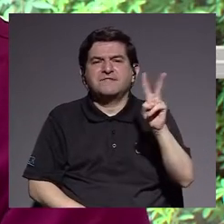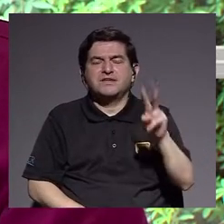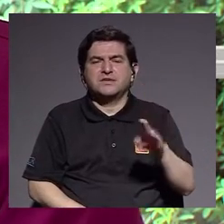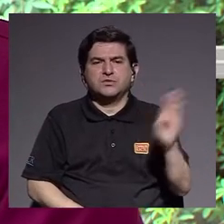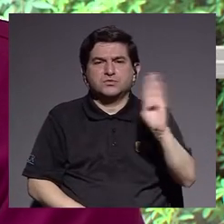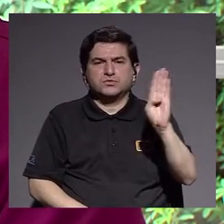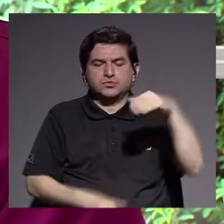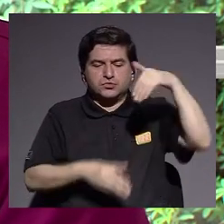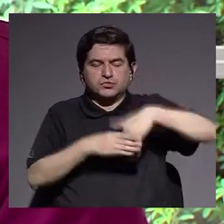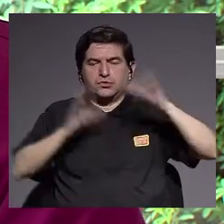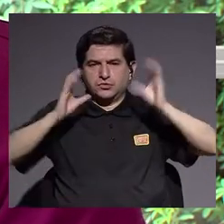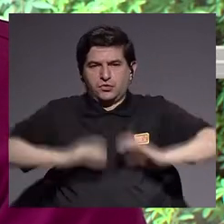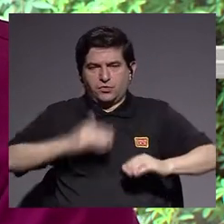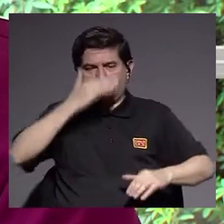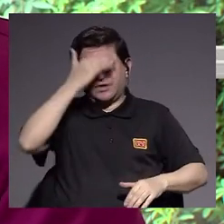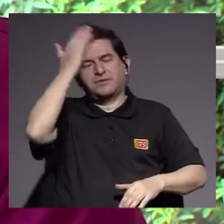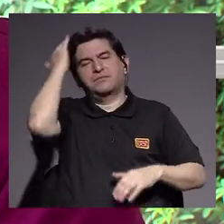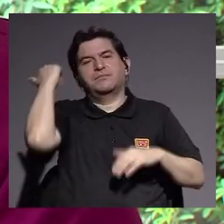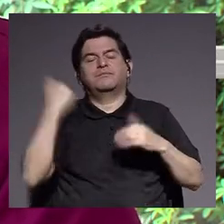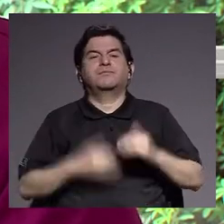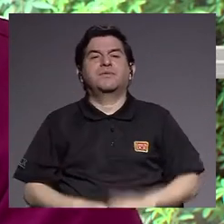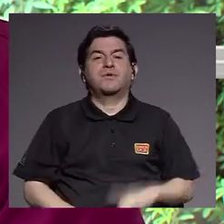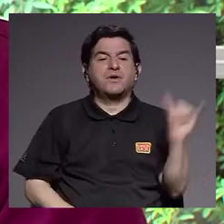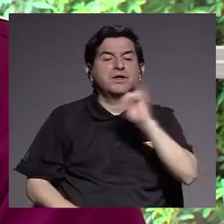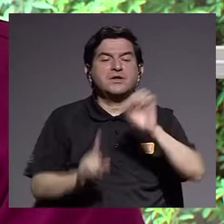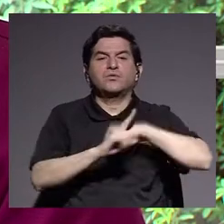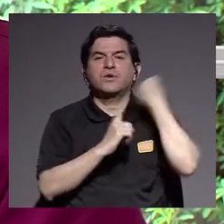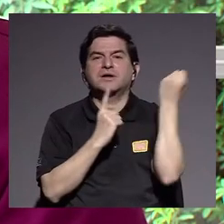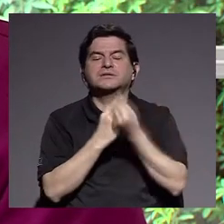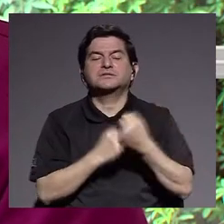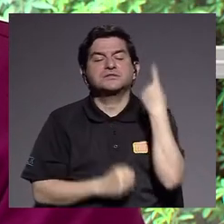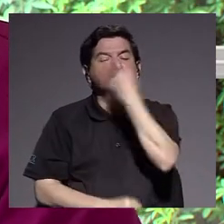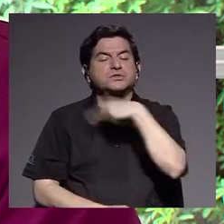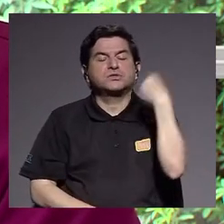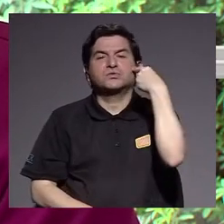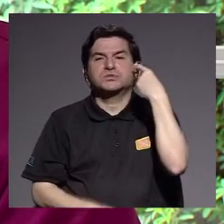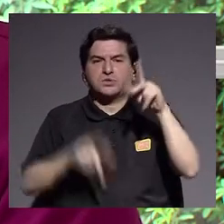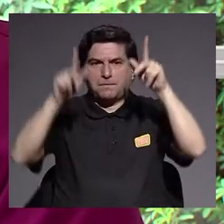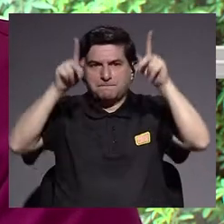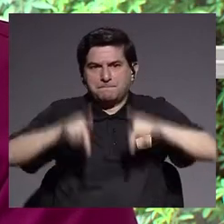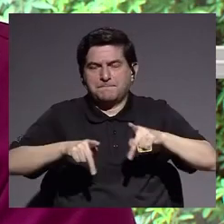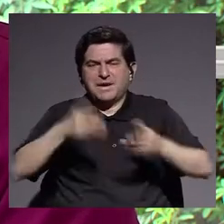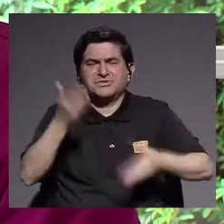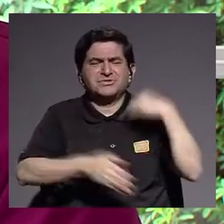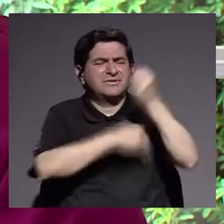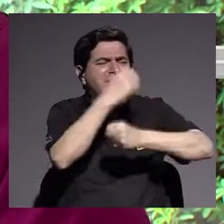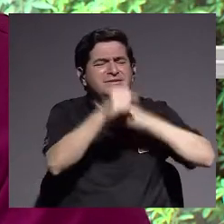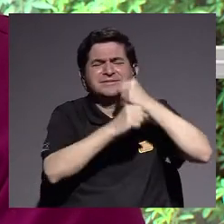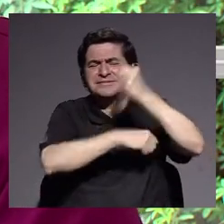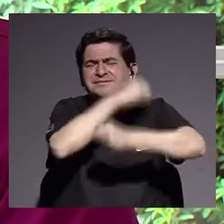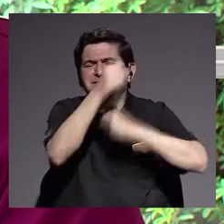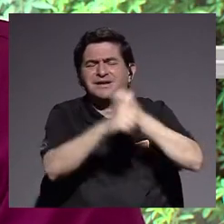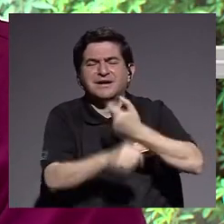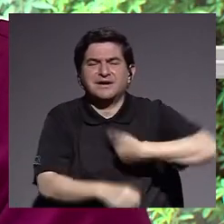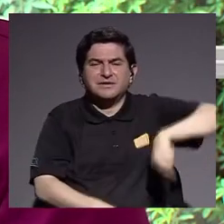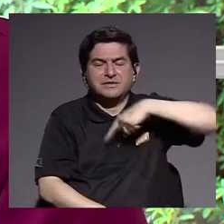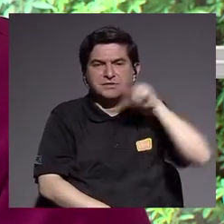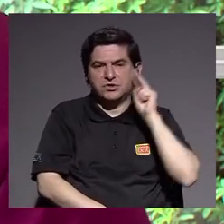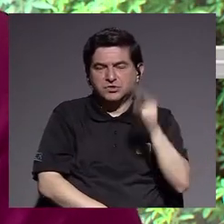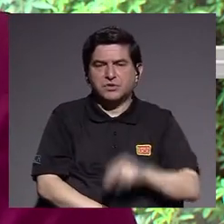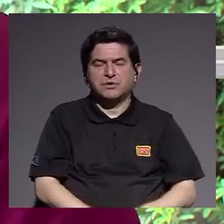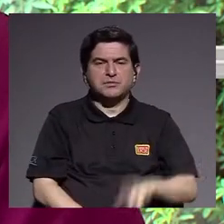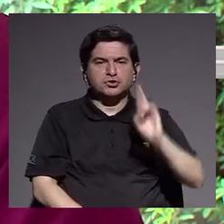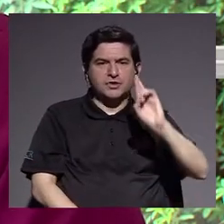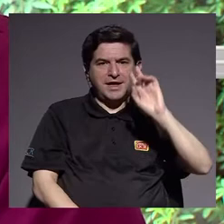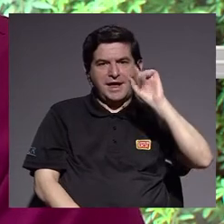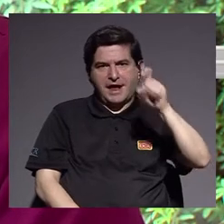en bacteria que salud en nuestro fue humano a nivel de la calidad algo sucede exactamente lo mismo que pasa hay pacientes que durante años y nosotros lo vemos